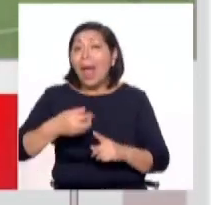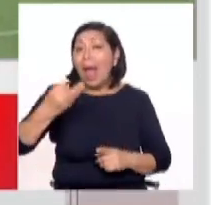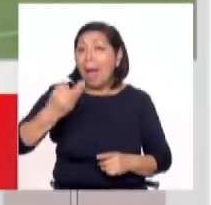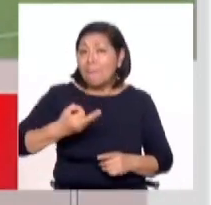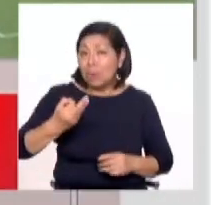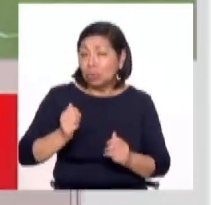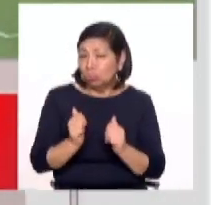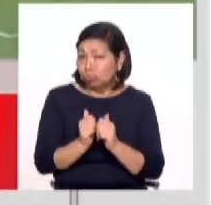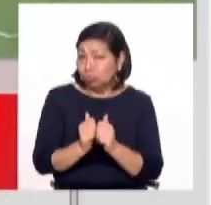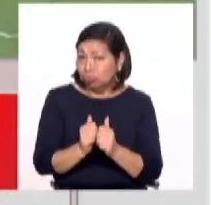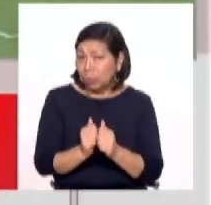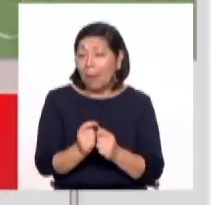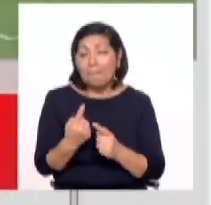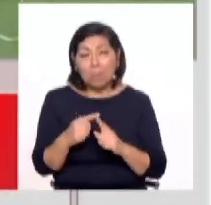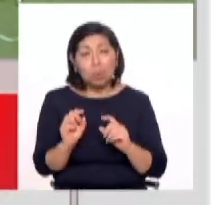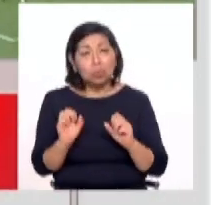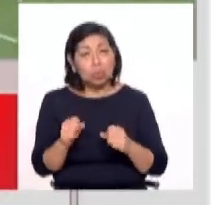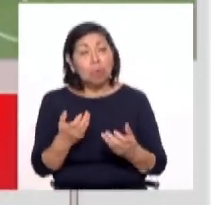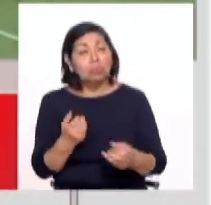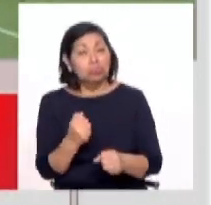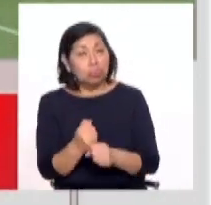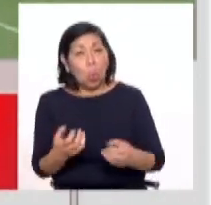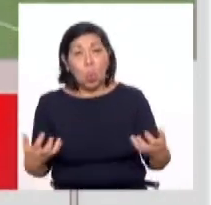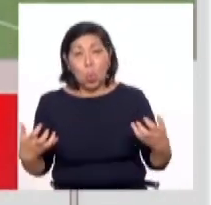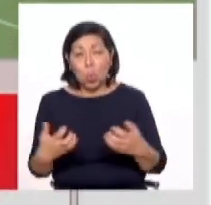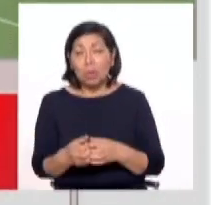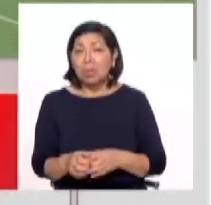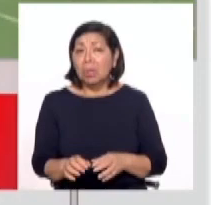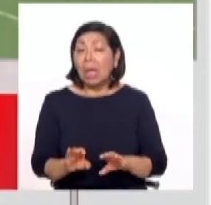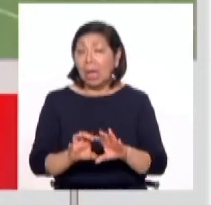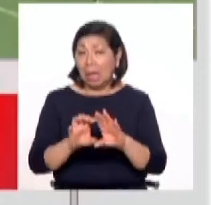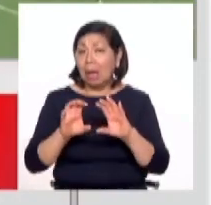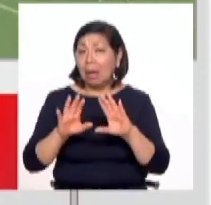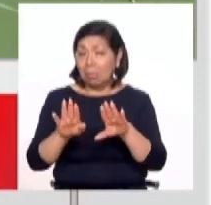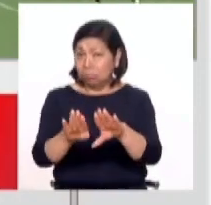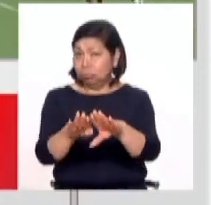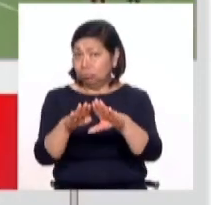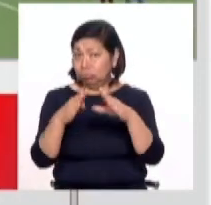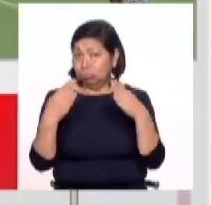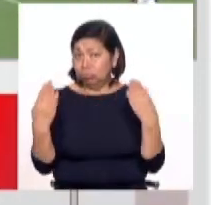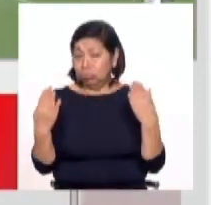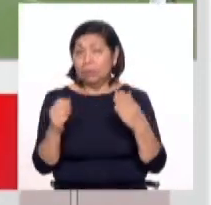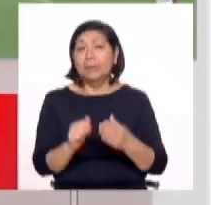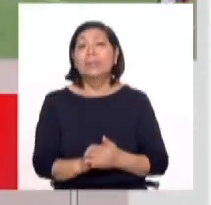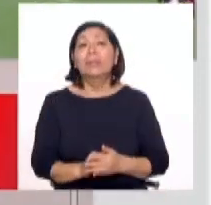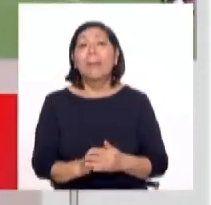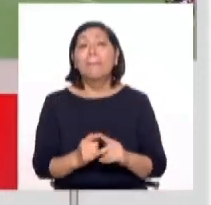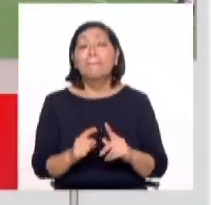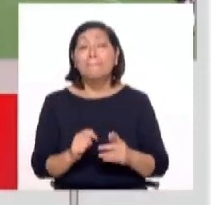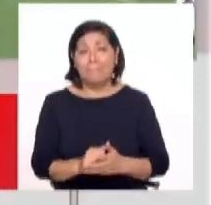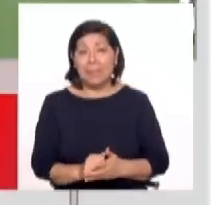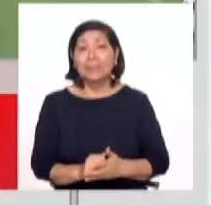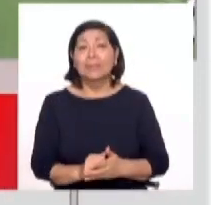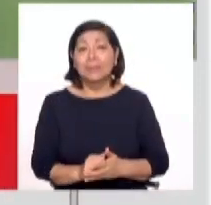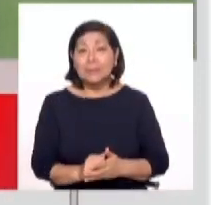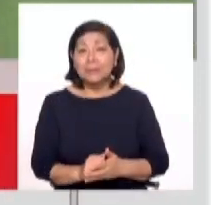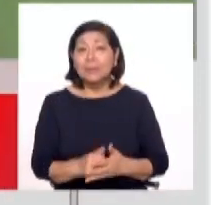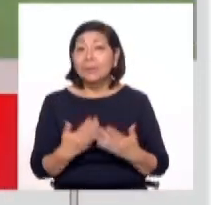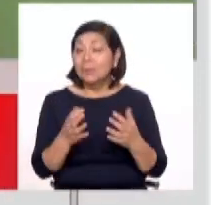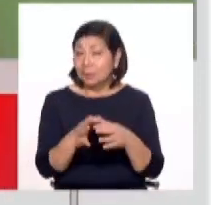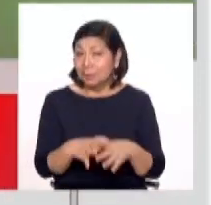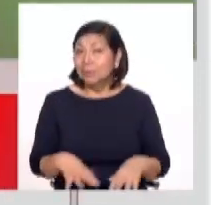que nos van a acompañar para que nos ayuden a hacer este trabajo. Las puertas del estadio se van a abrir a las 5 de la tarde.